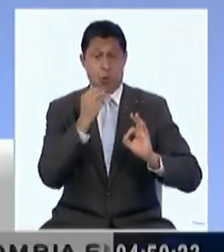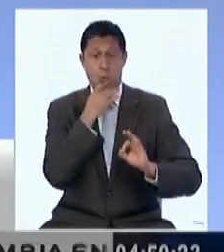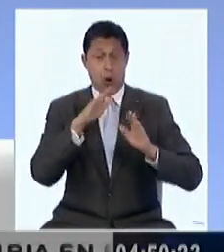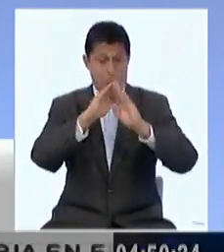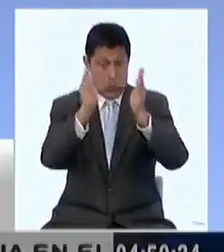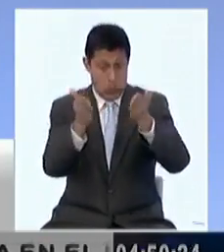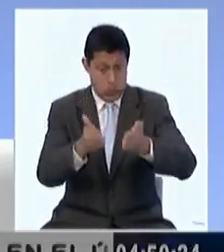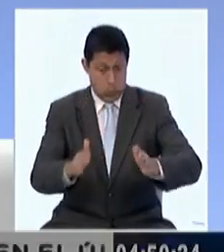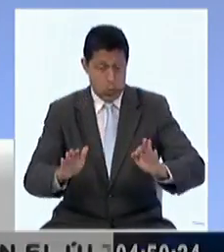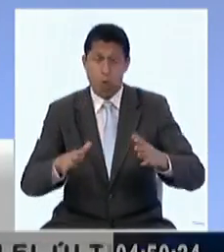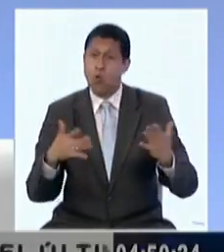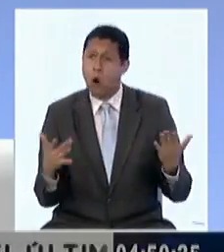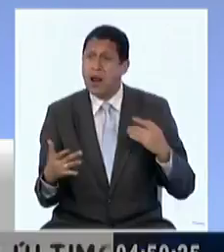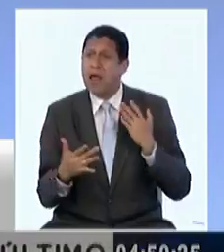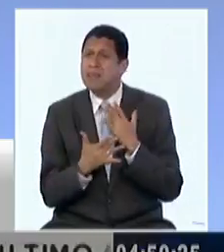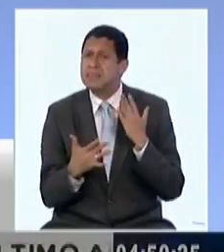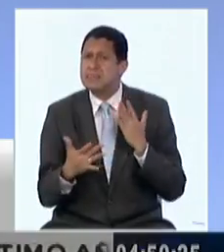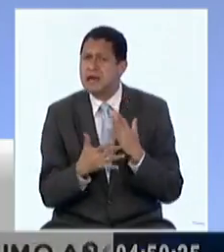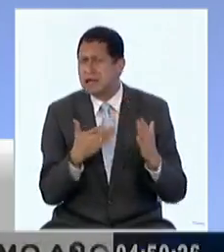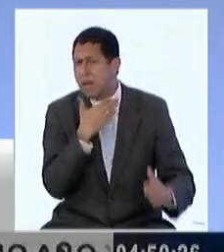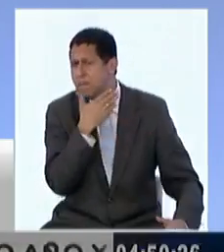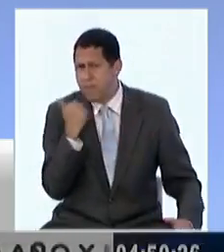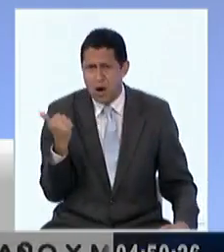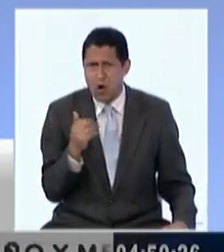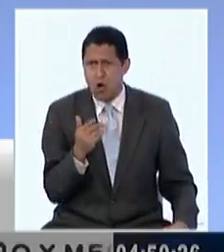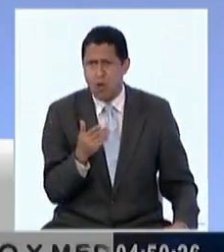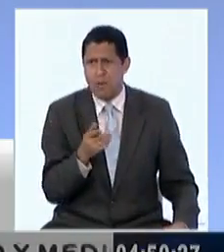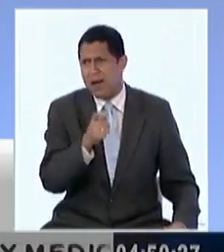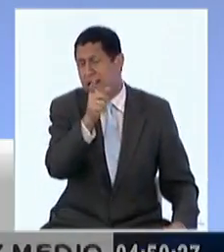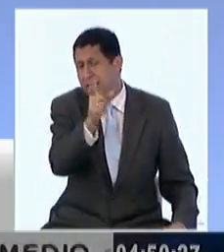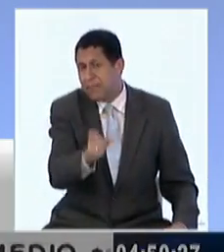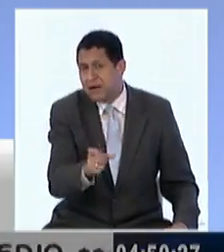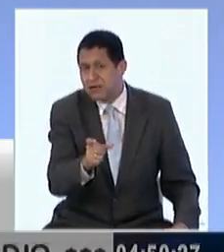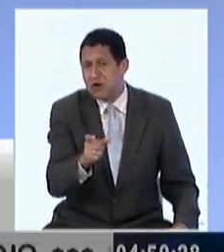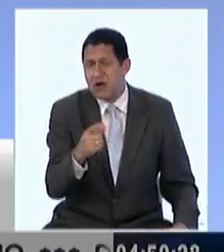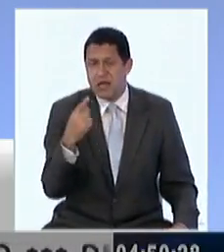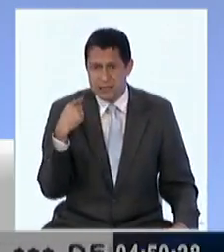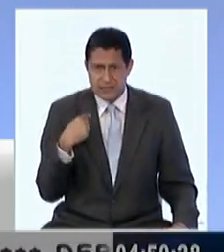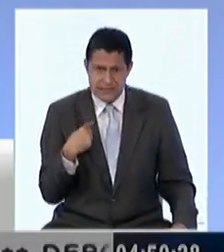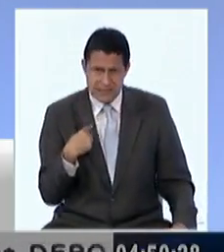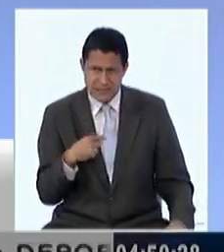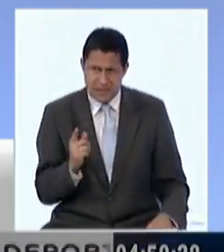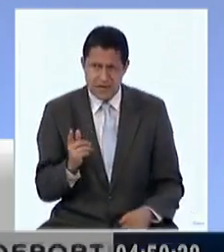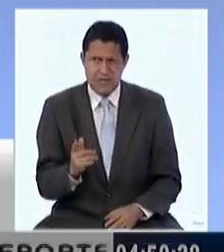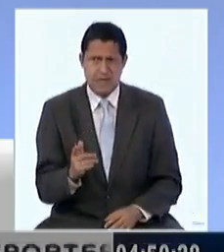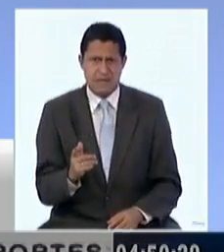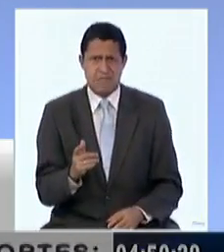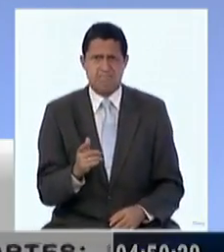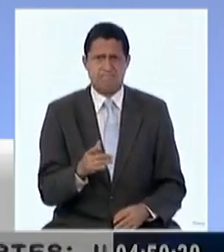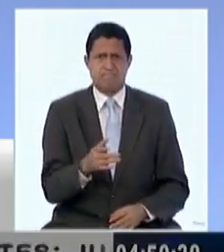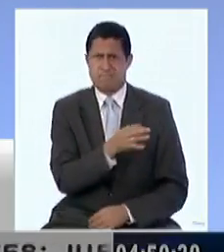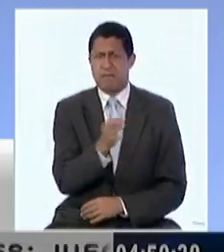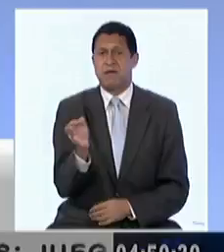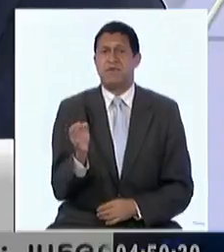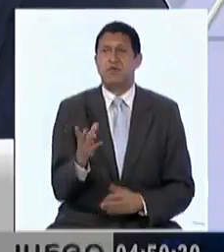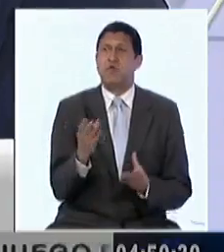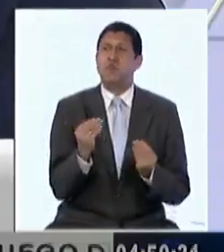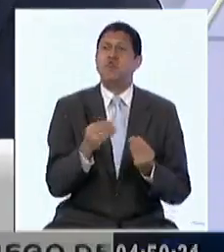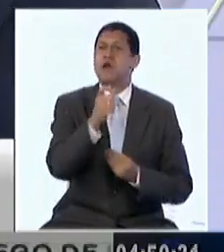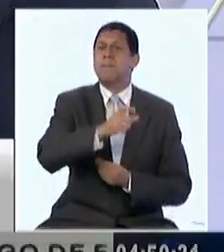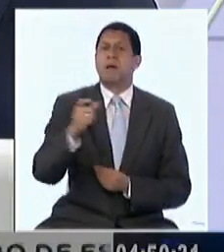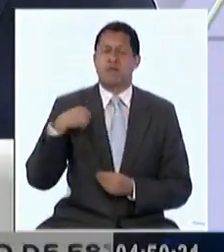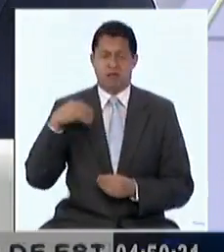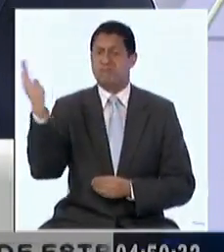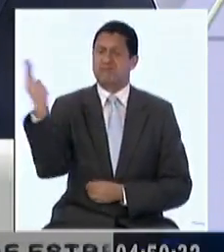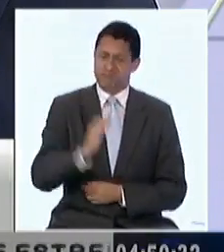alta definición? ¿Cuál es la técnica recomendada para que este proceso de alta definición quede perfectamente? Muchos pacientes